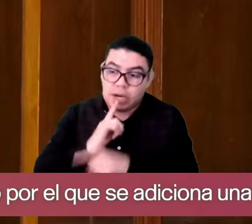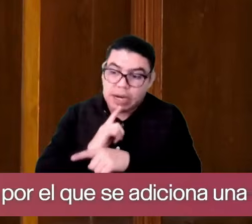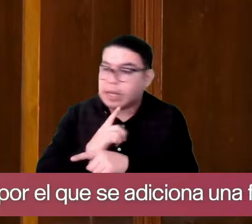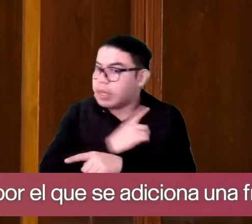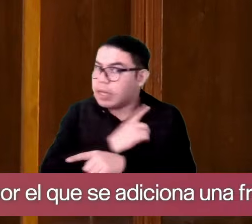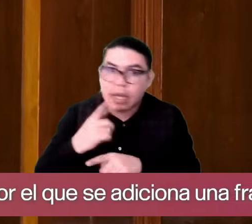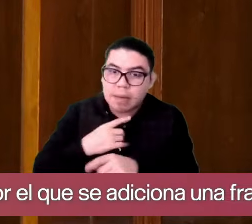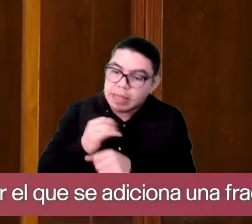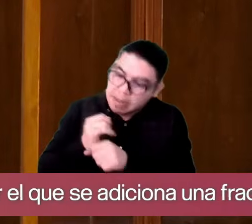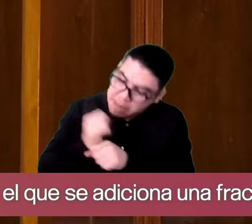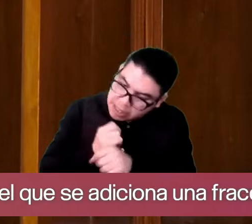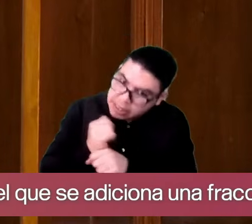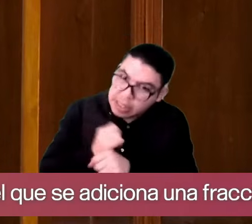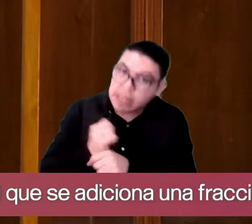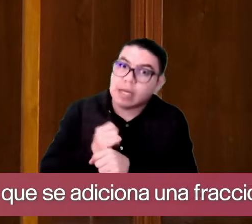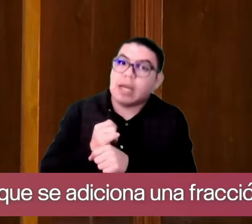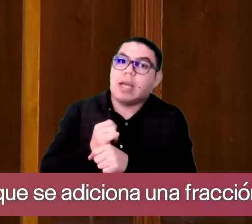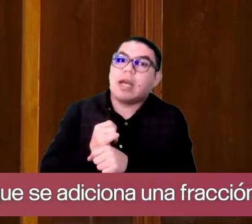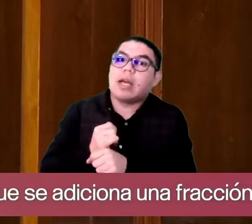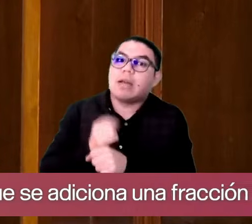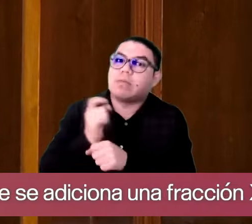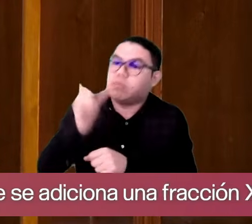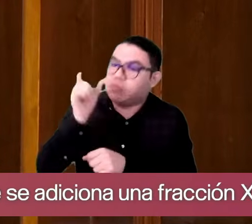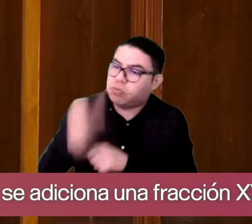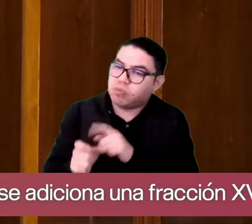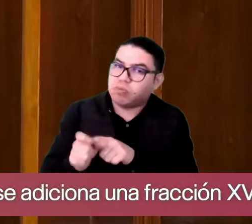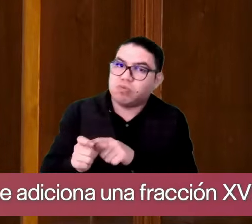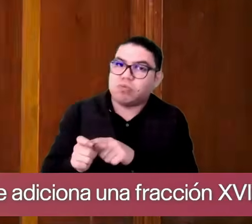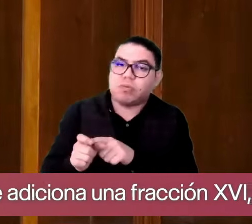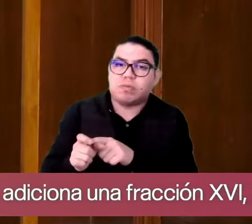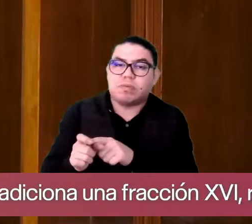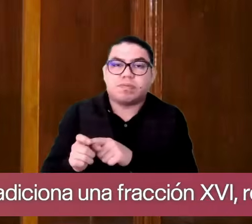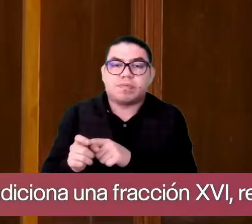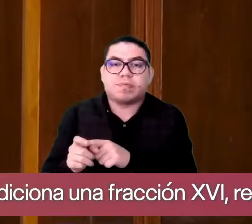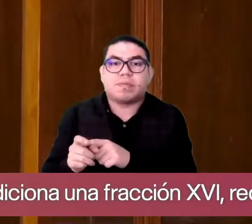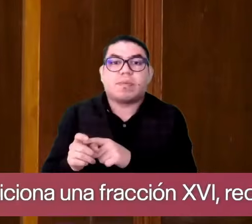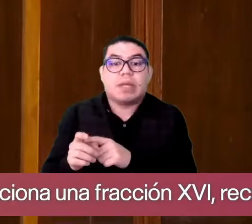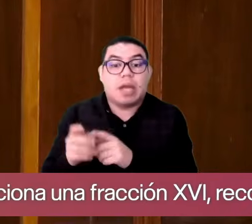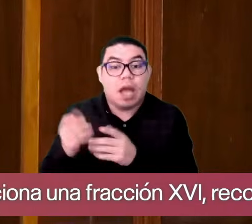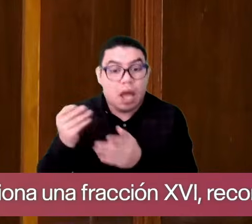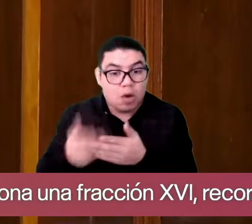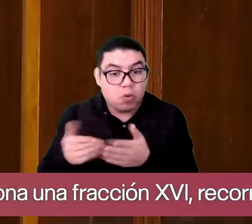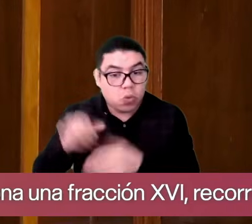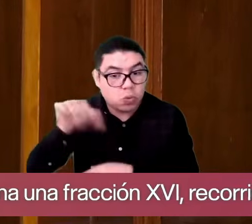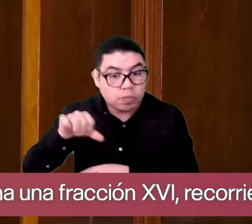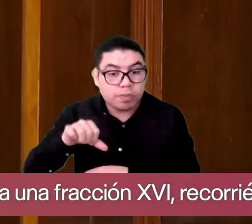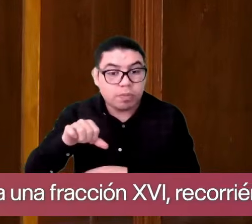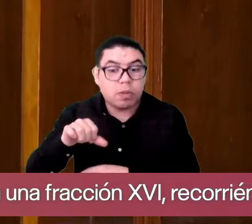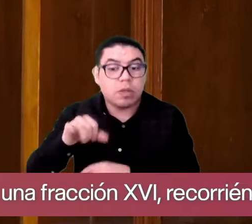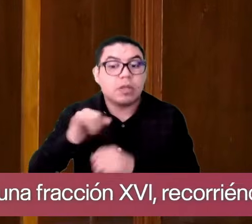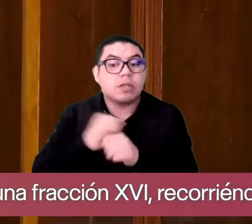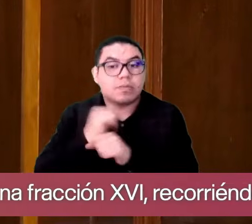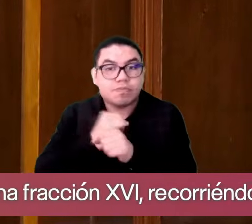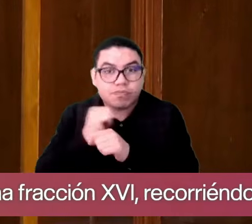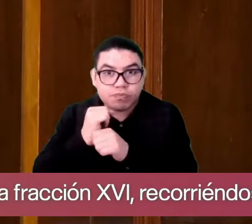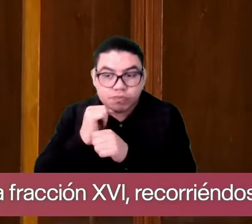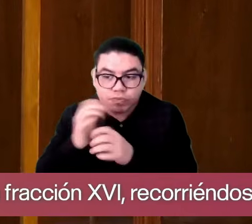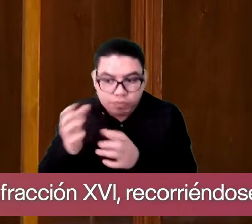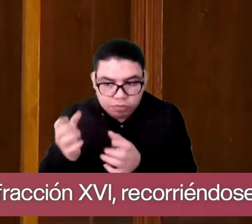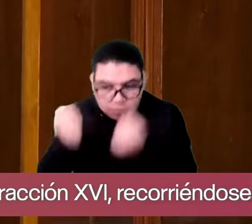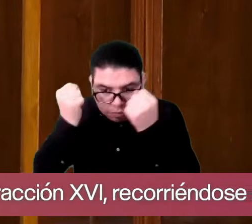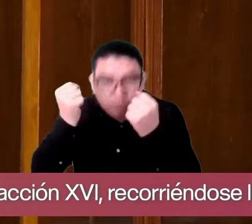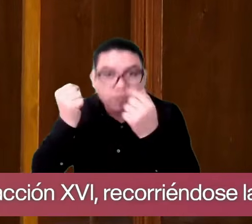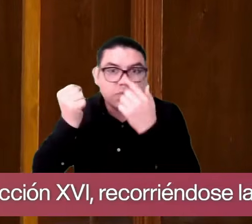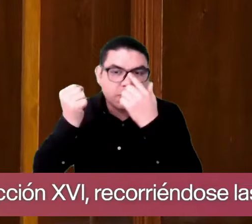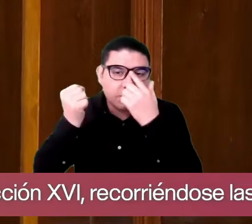género y como feminicidio. Este criterio hoy salva investigaciones. Este